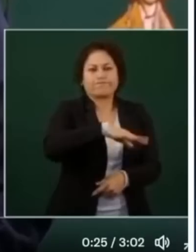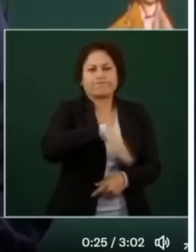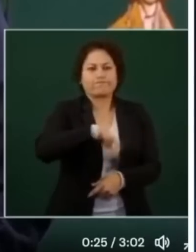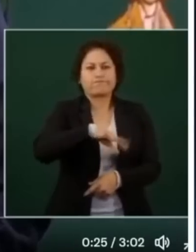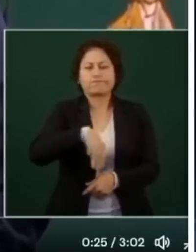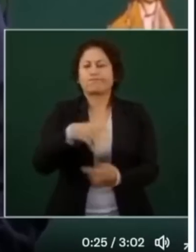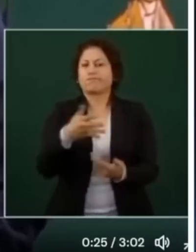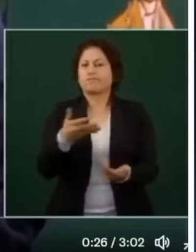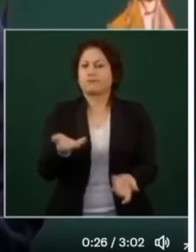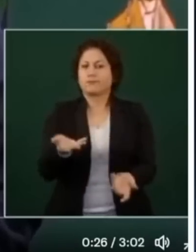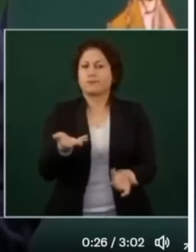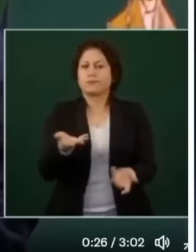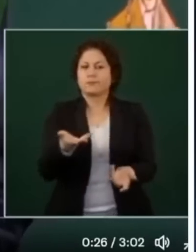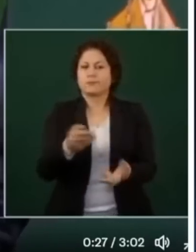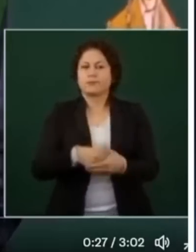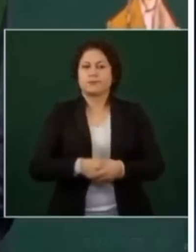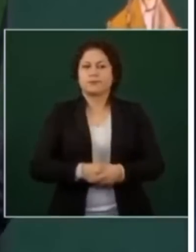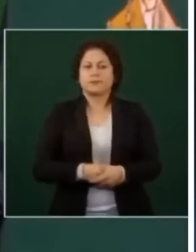si es